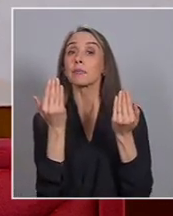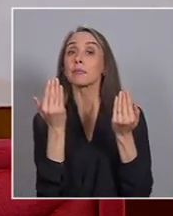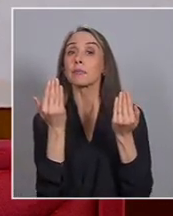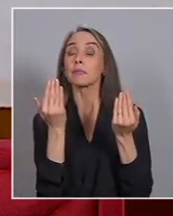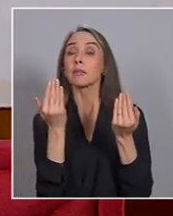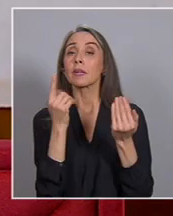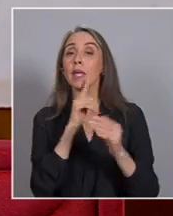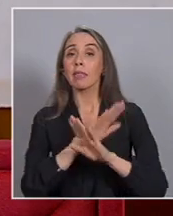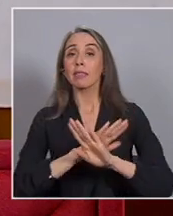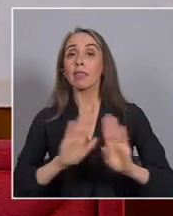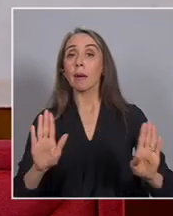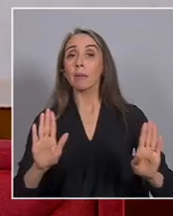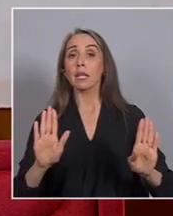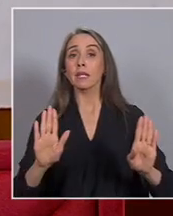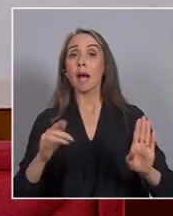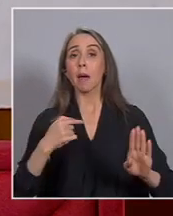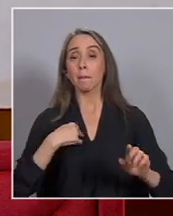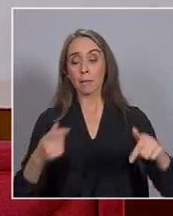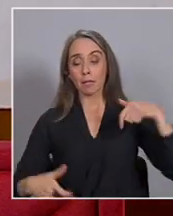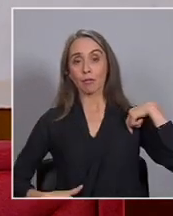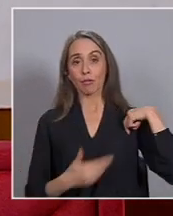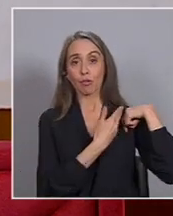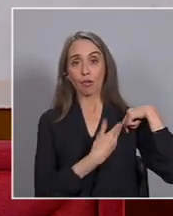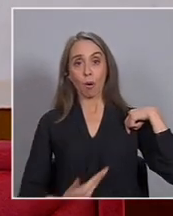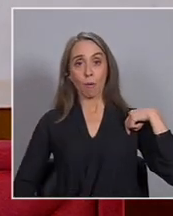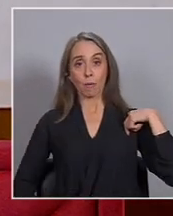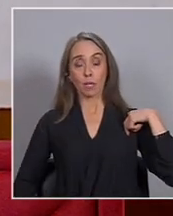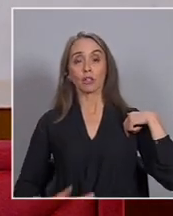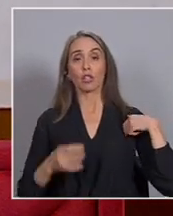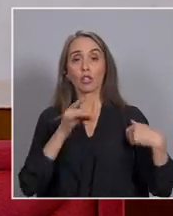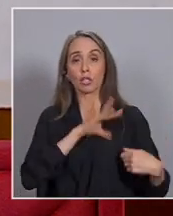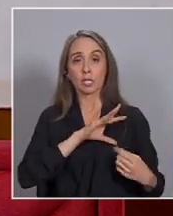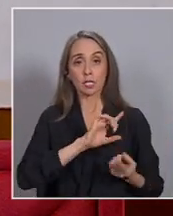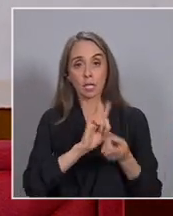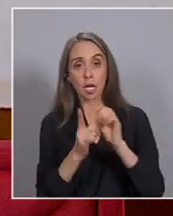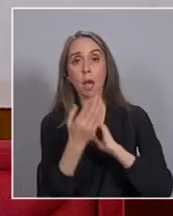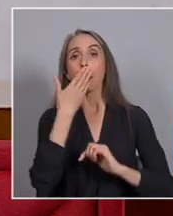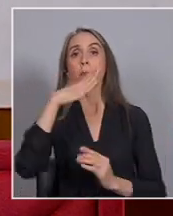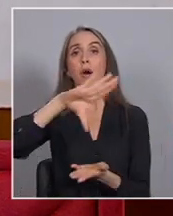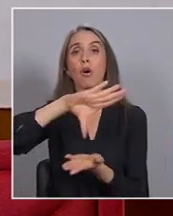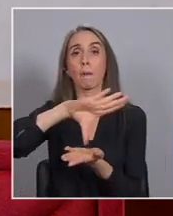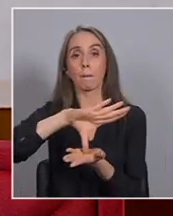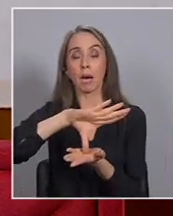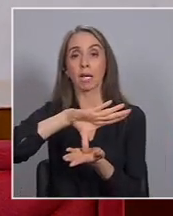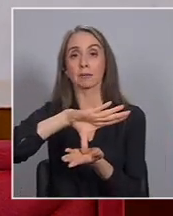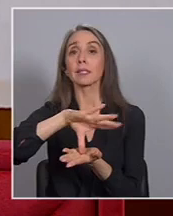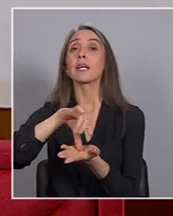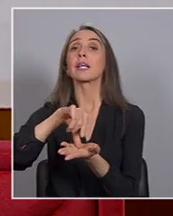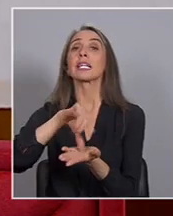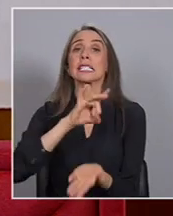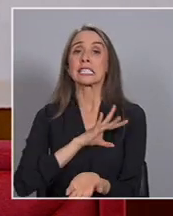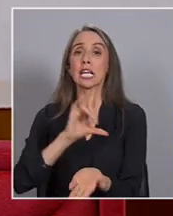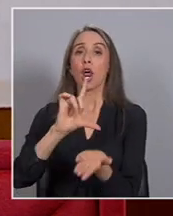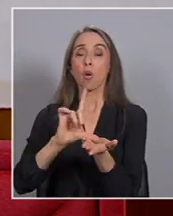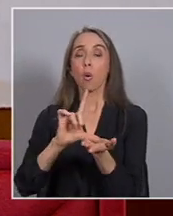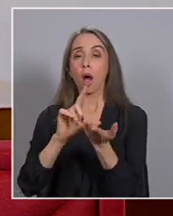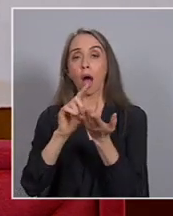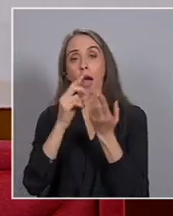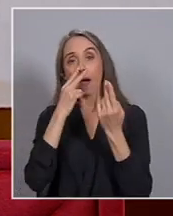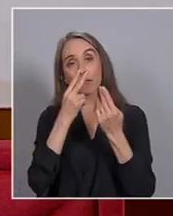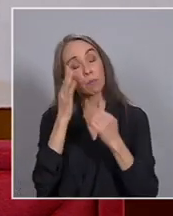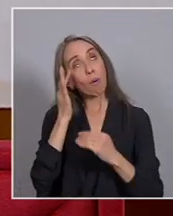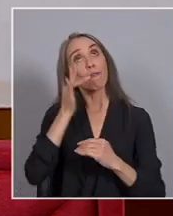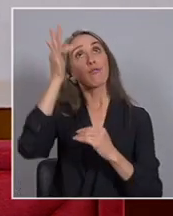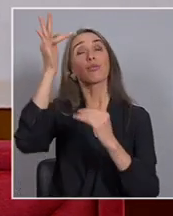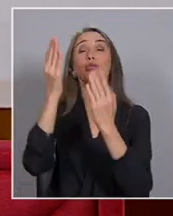que al finalizar mi mandato, Chile será un mejor país. Un lugar donde veamos con esperanza el